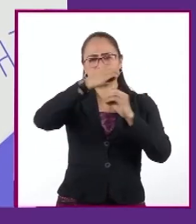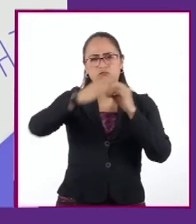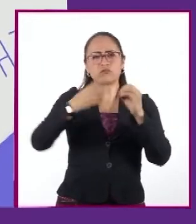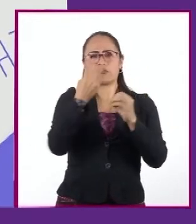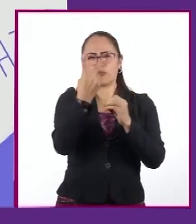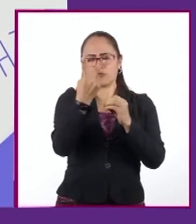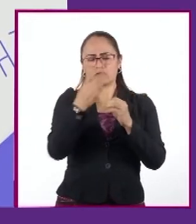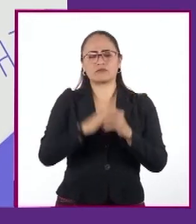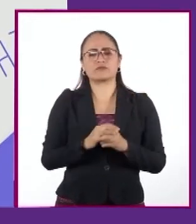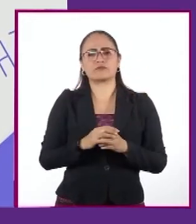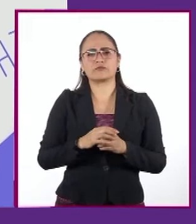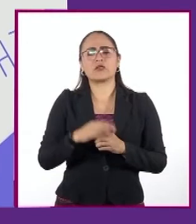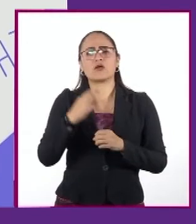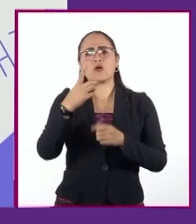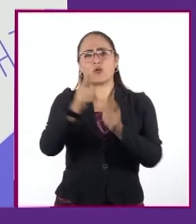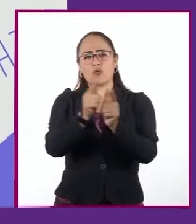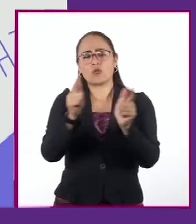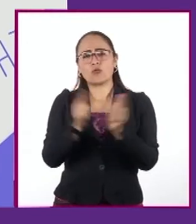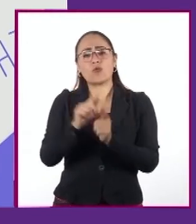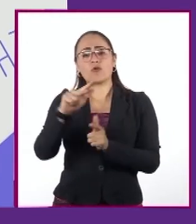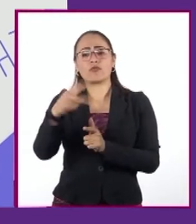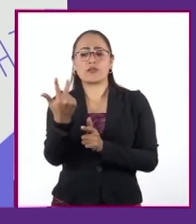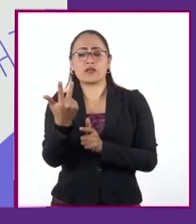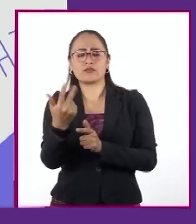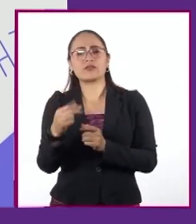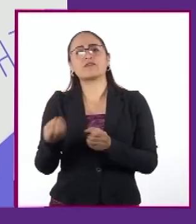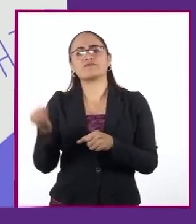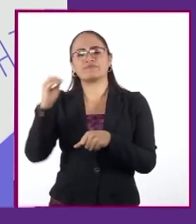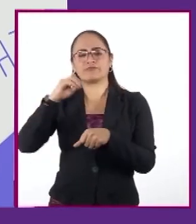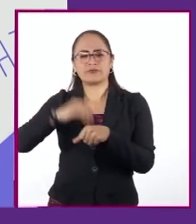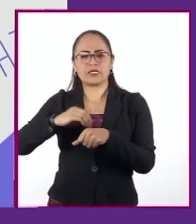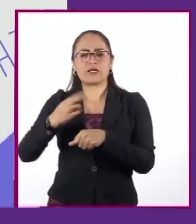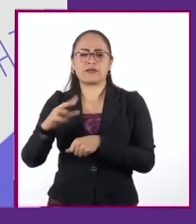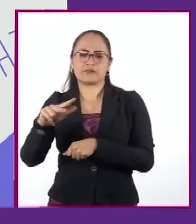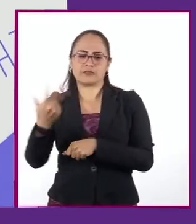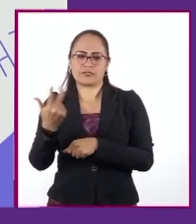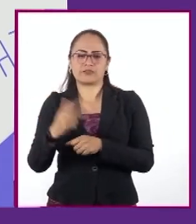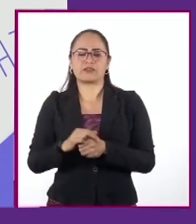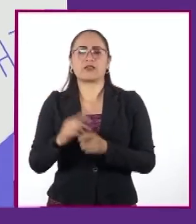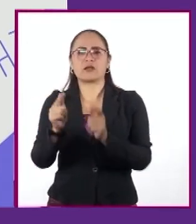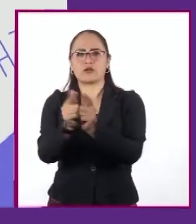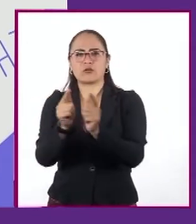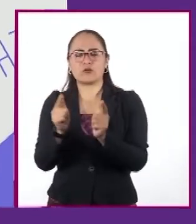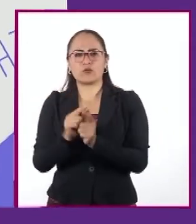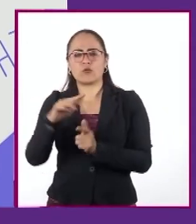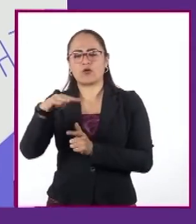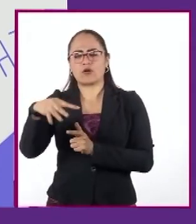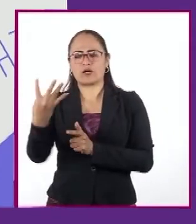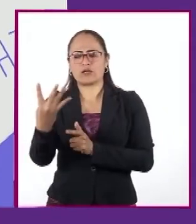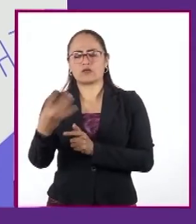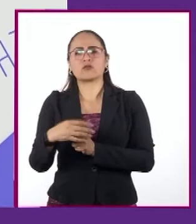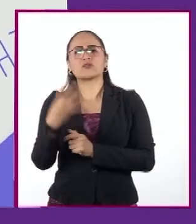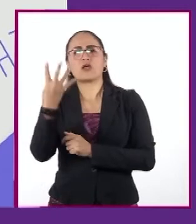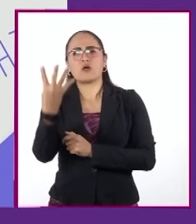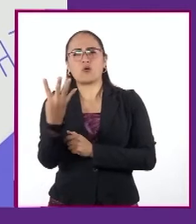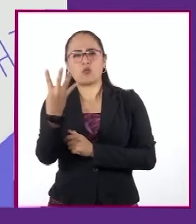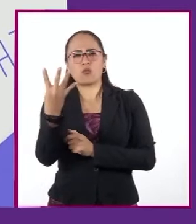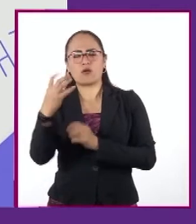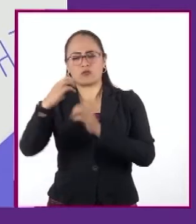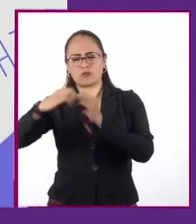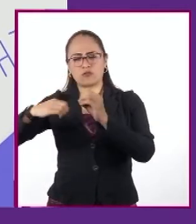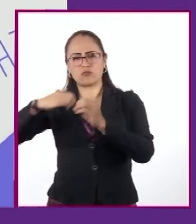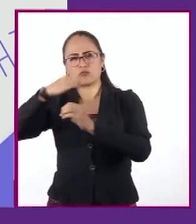valencia; para el grupo 13, 3 electrones de valencia; para el grupo 14, 4 electrones de